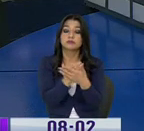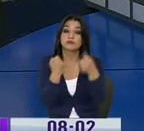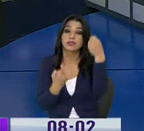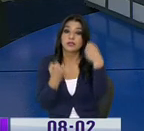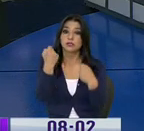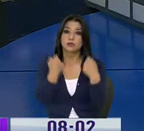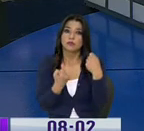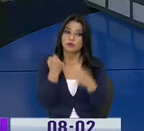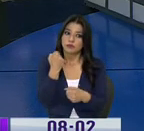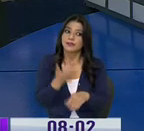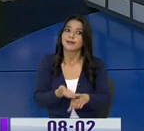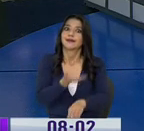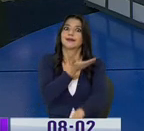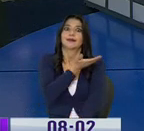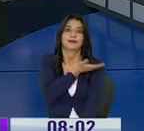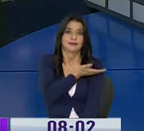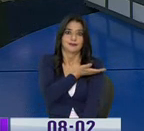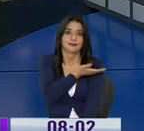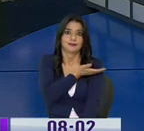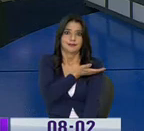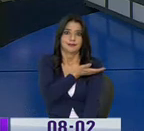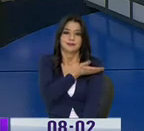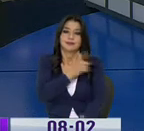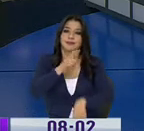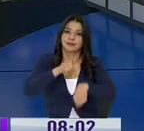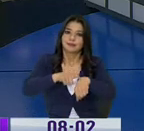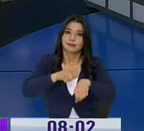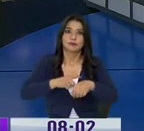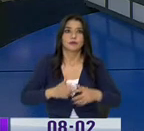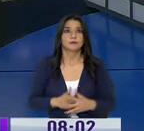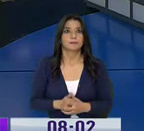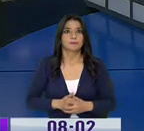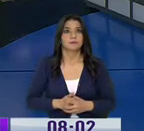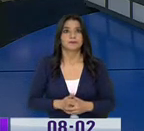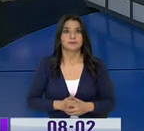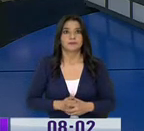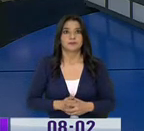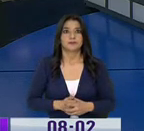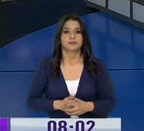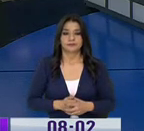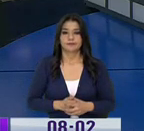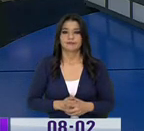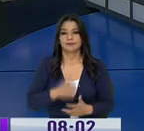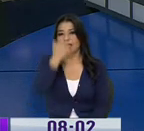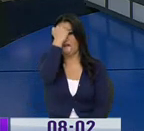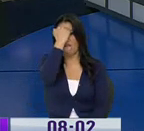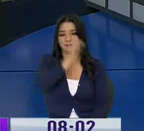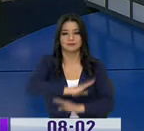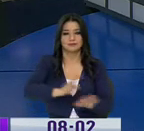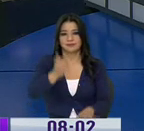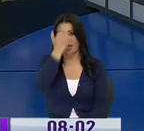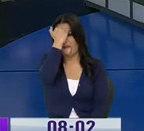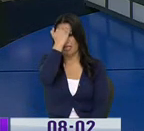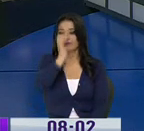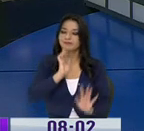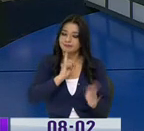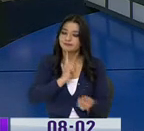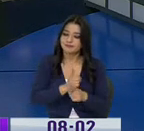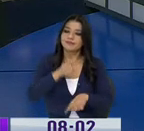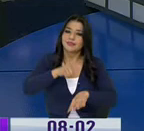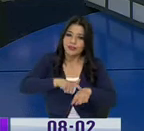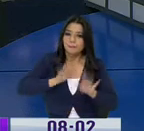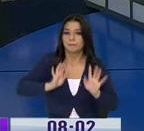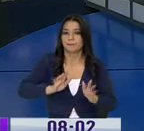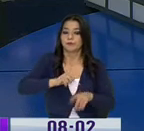por favor, no seamos, ¿cómo decir? Rubits. Bueno, aceptemos esa palabra y vayamos con tiempo porque en